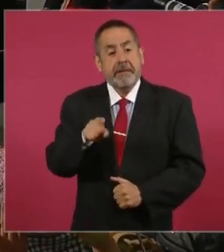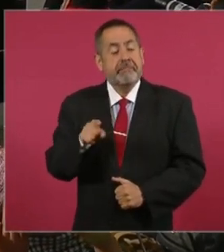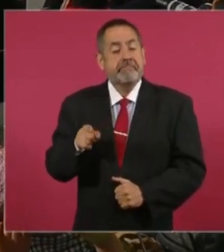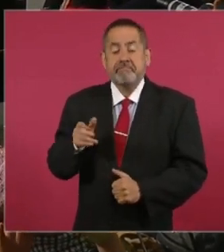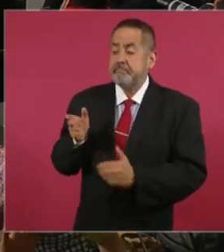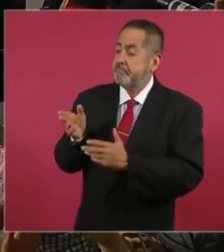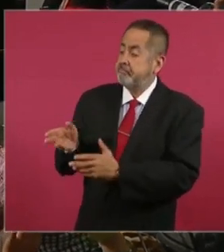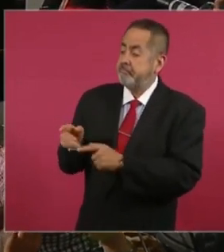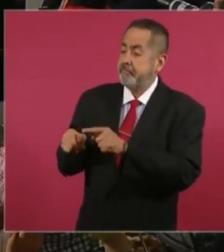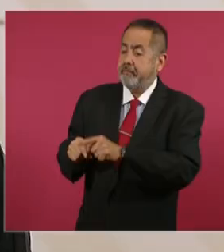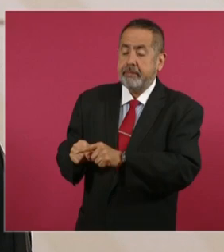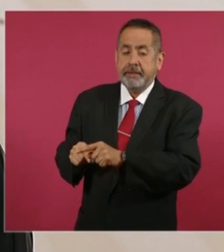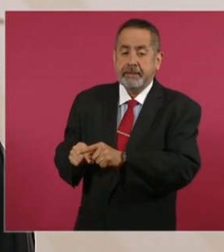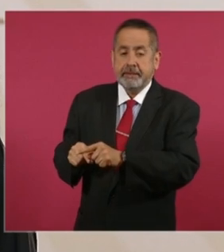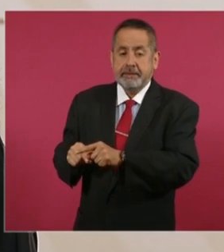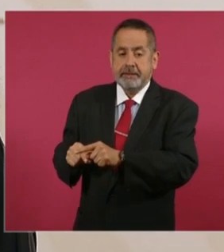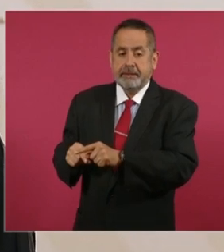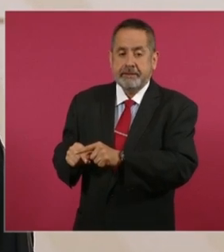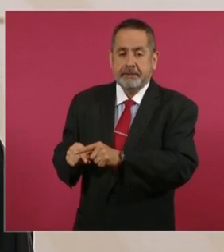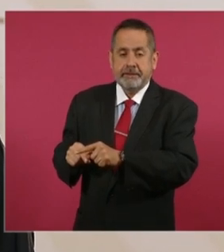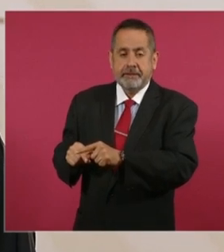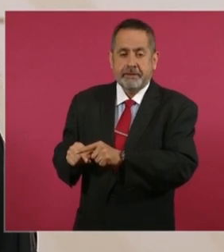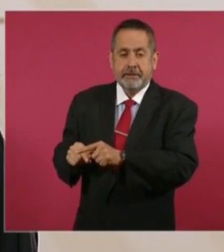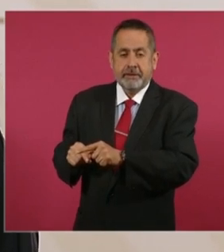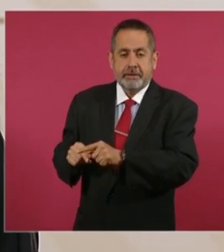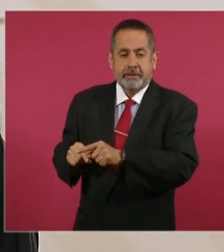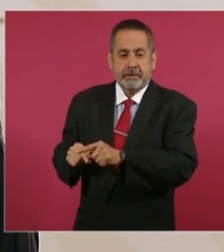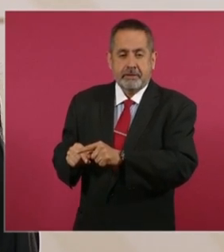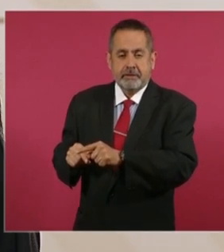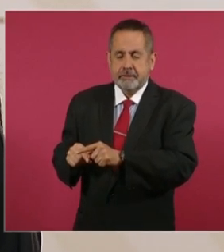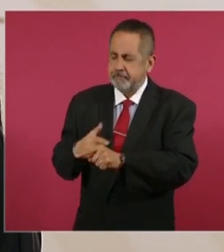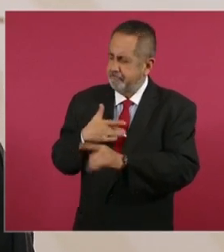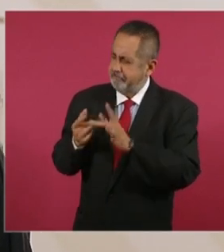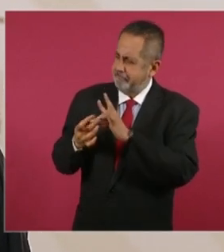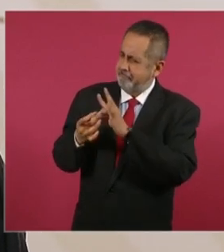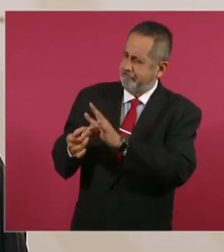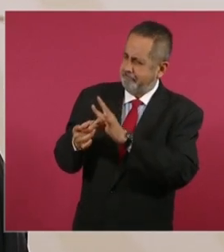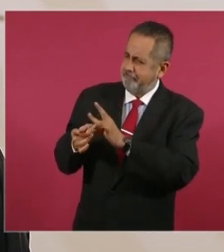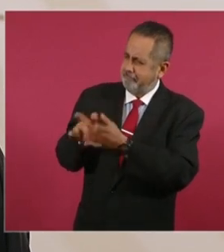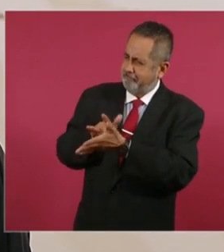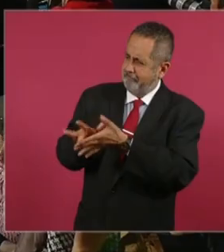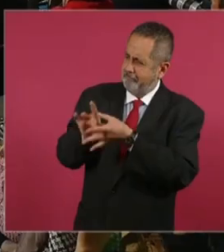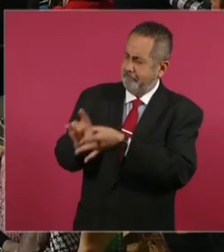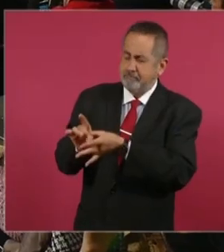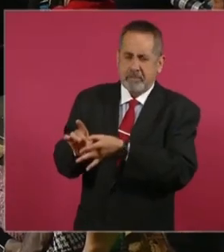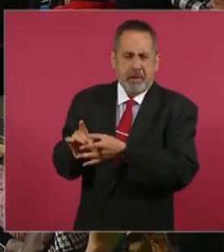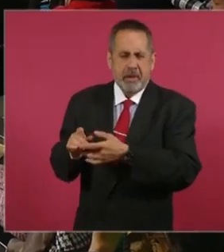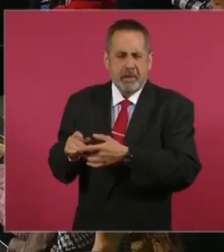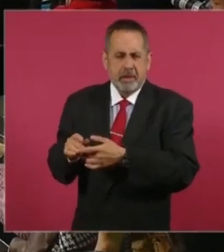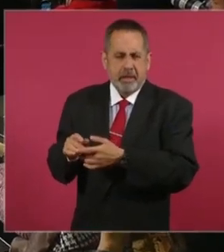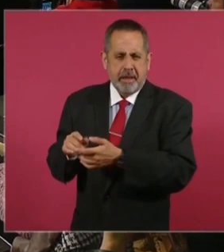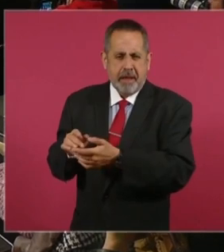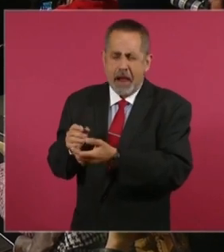nuestra solidaridad, porque